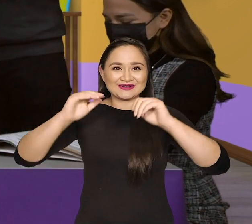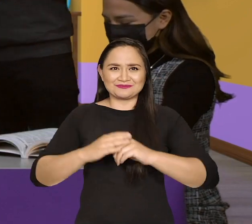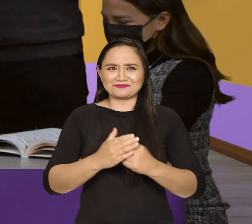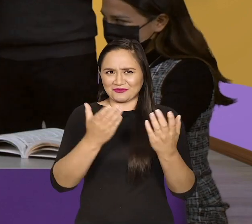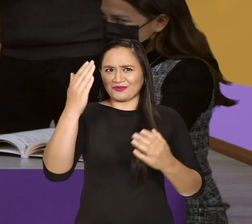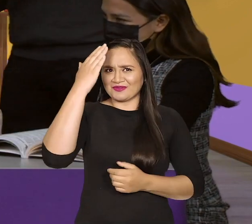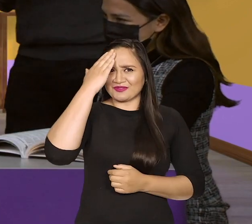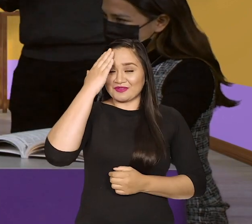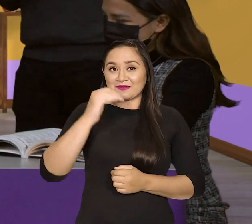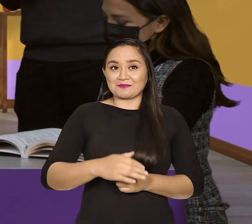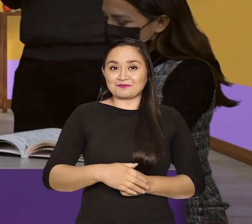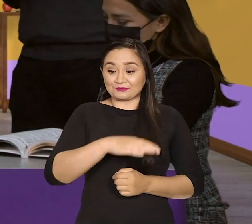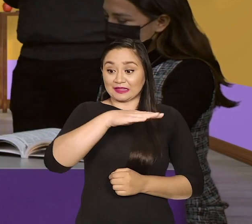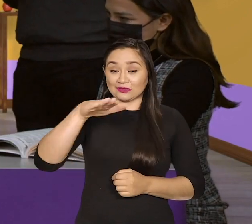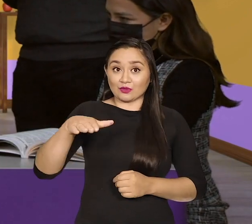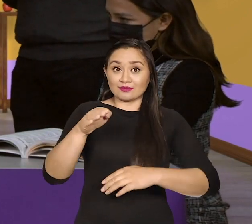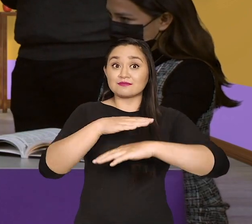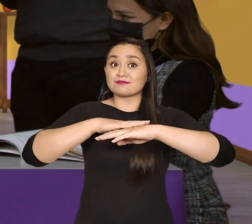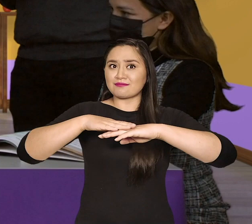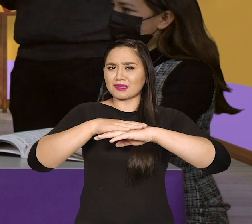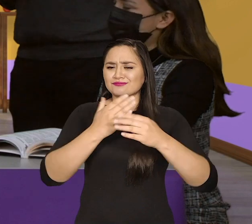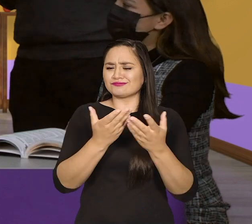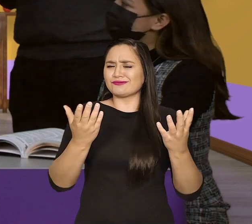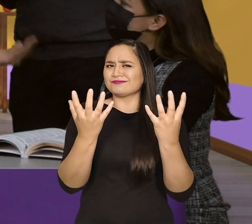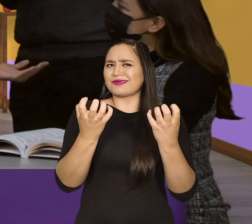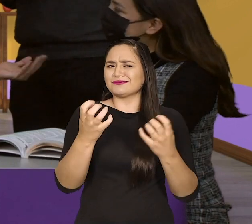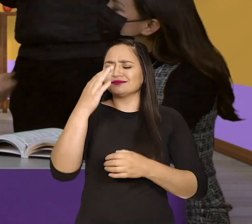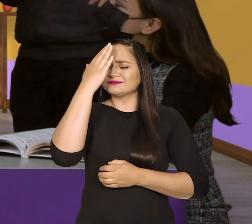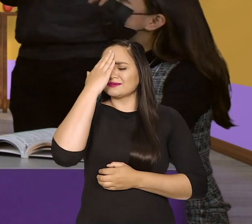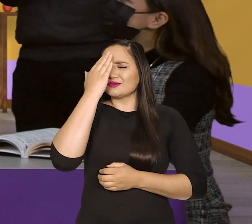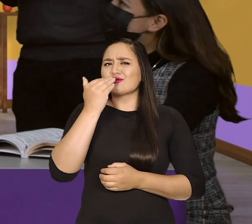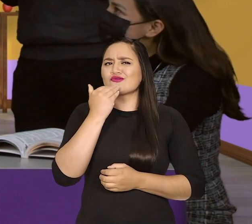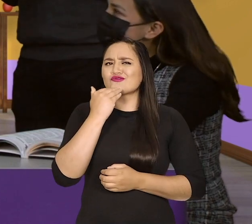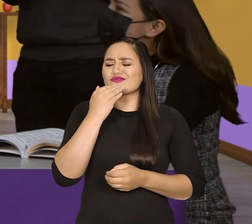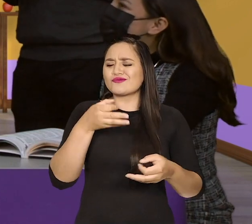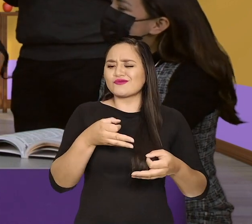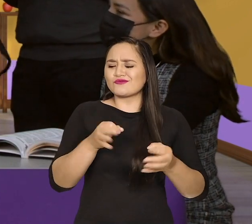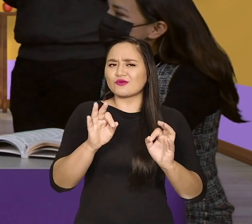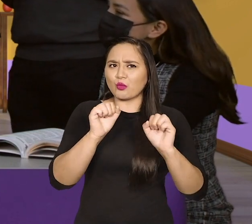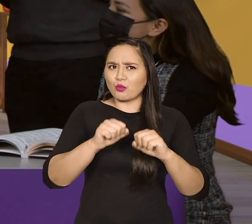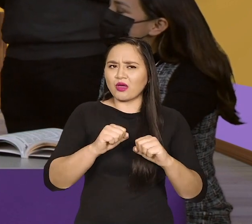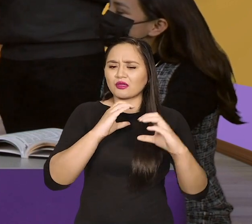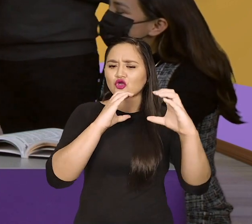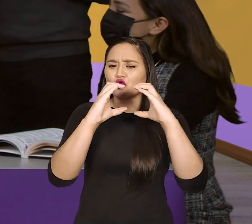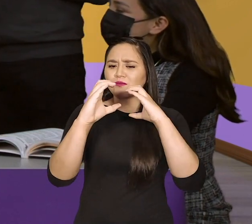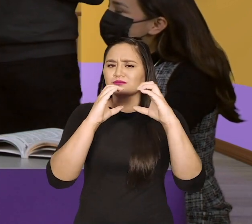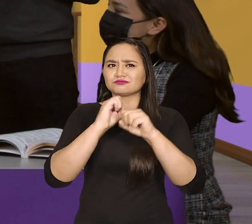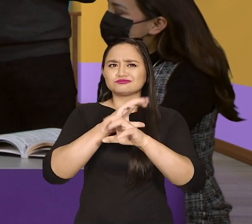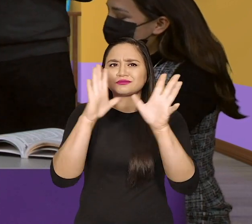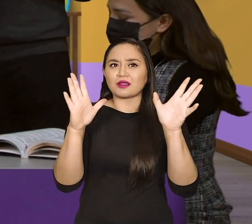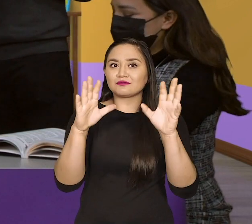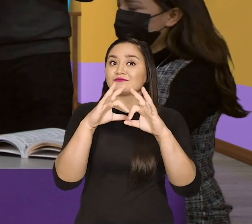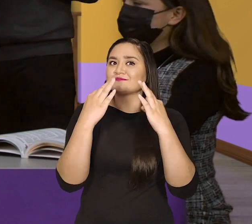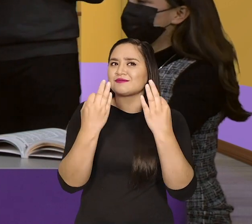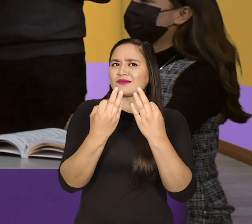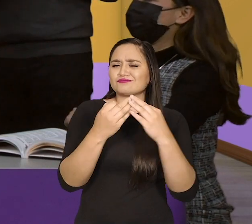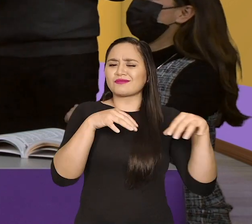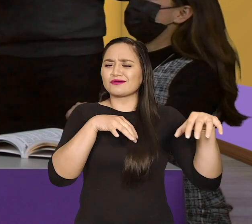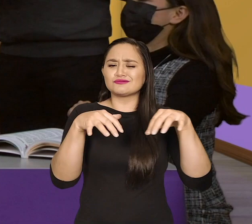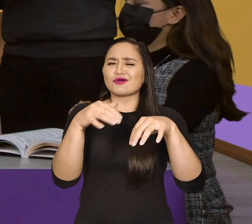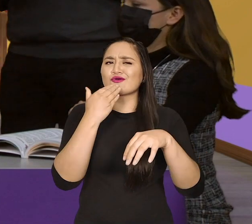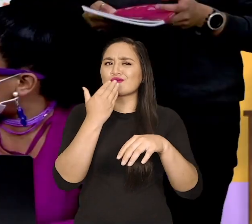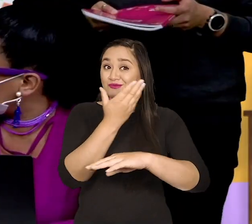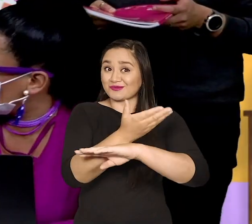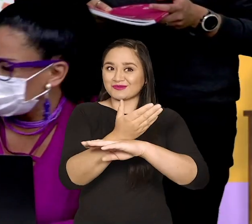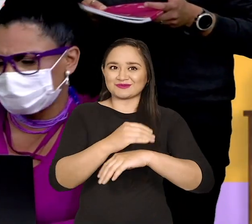saben mis estudiantes de bachillerato quieren saber de qué manera pueden mejorar la comunicación en el hogar qué actividades les